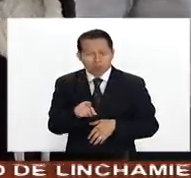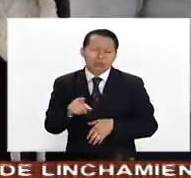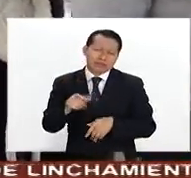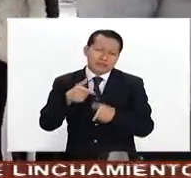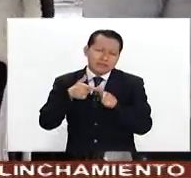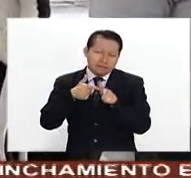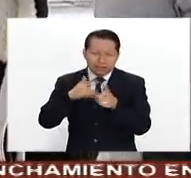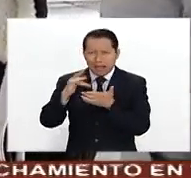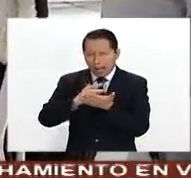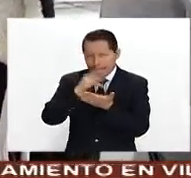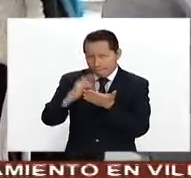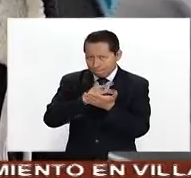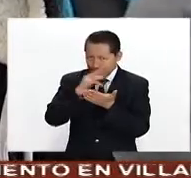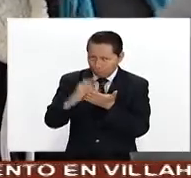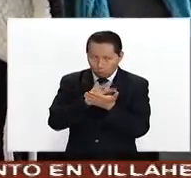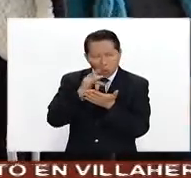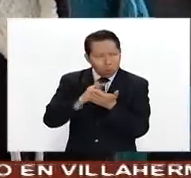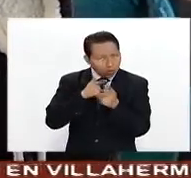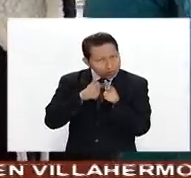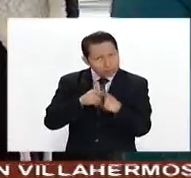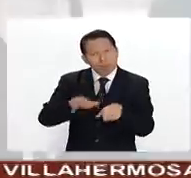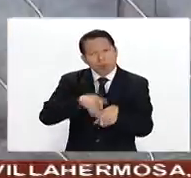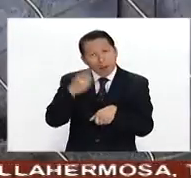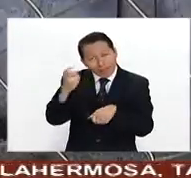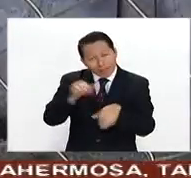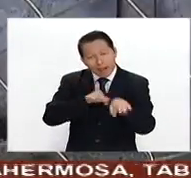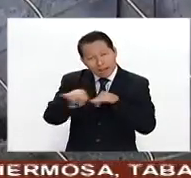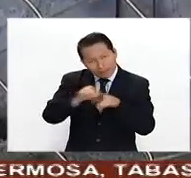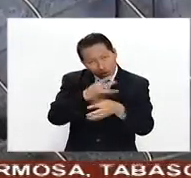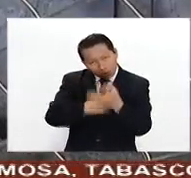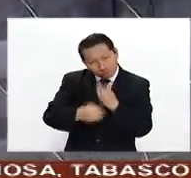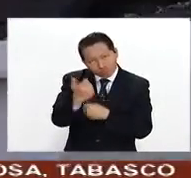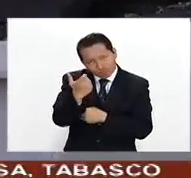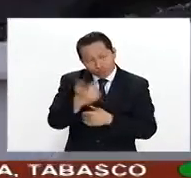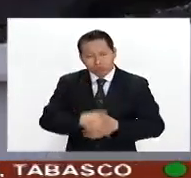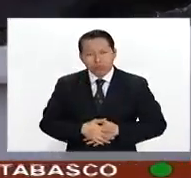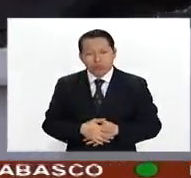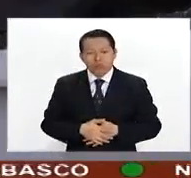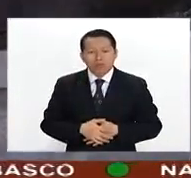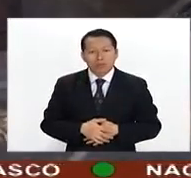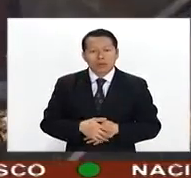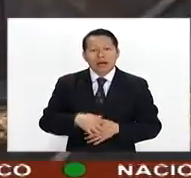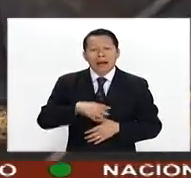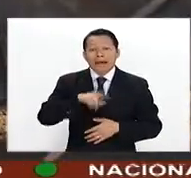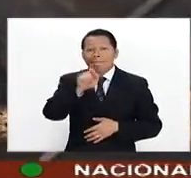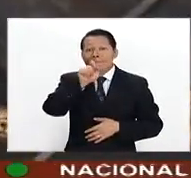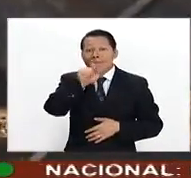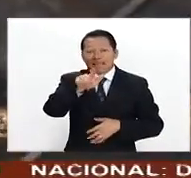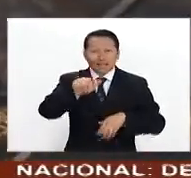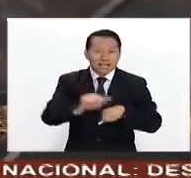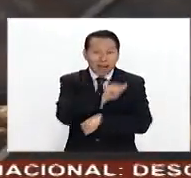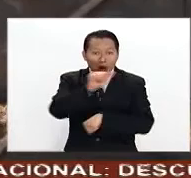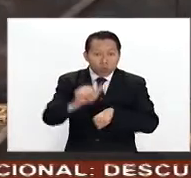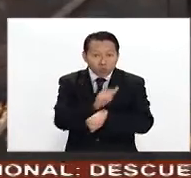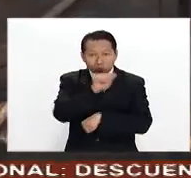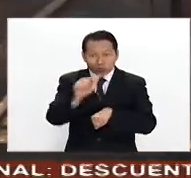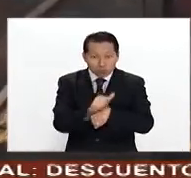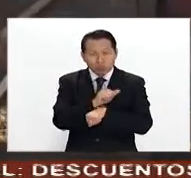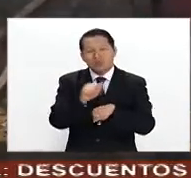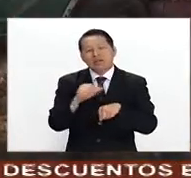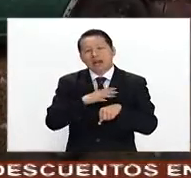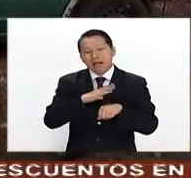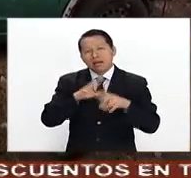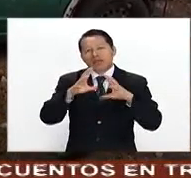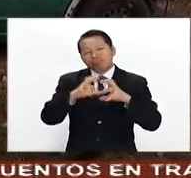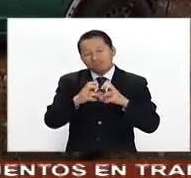sigan apoyando, porque es nuestra fuente de trabajo. Asimismo, informó que los dueños de los 27 vehículos registrados con daños parciales o